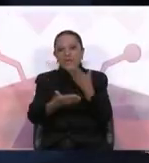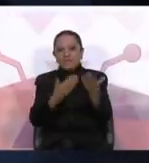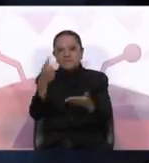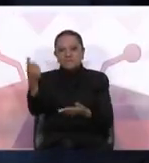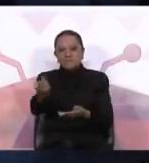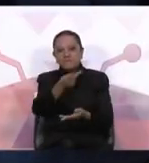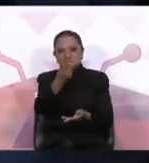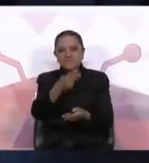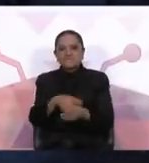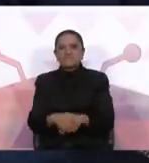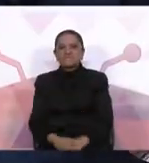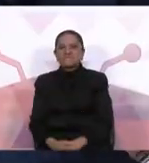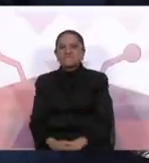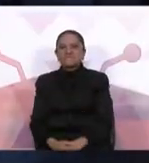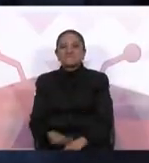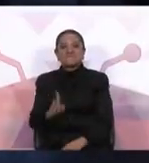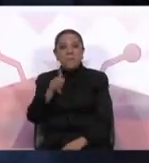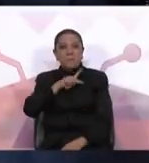cuestiones